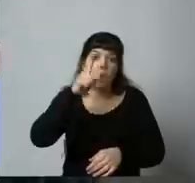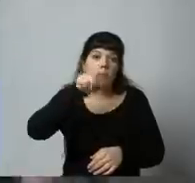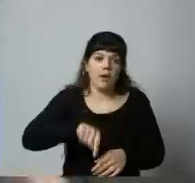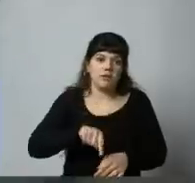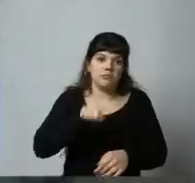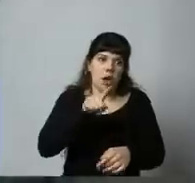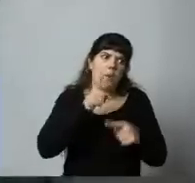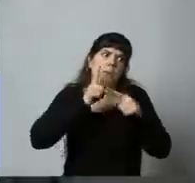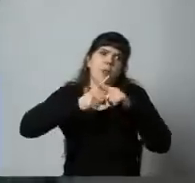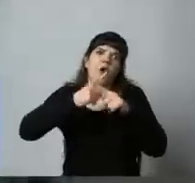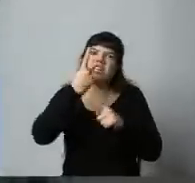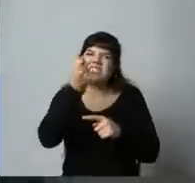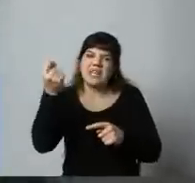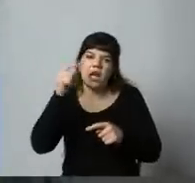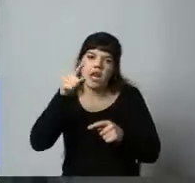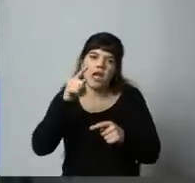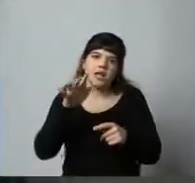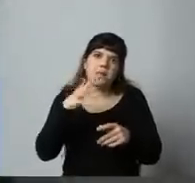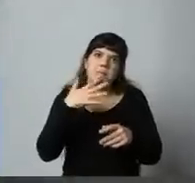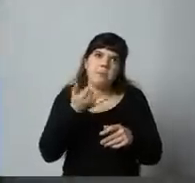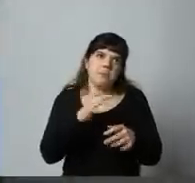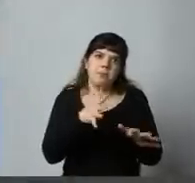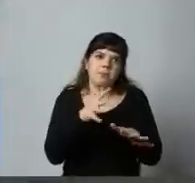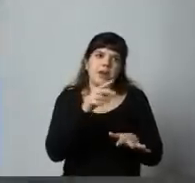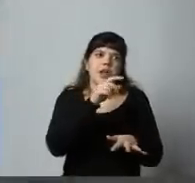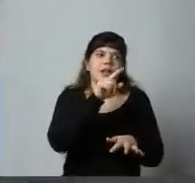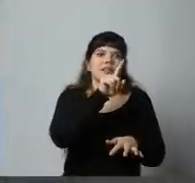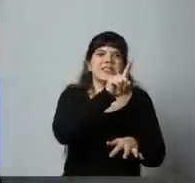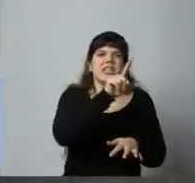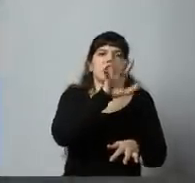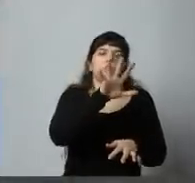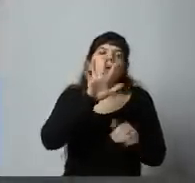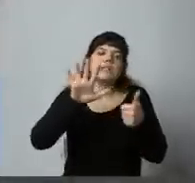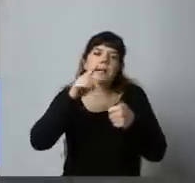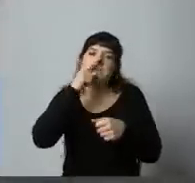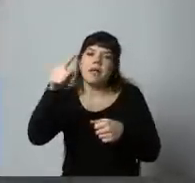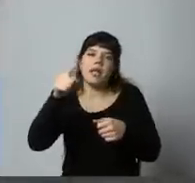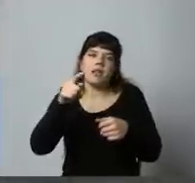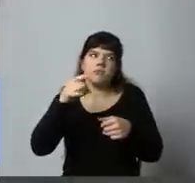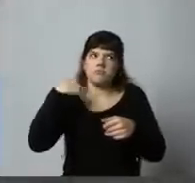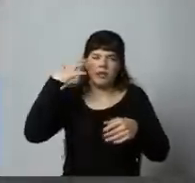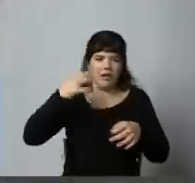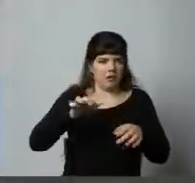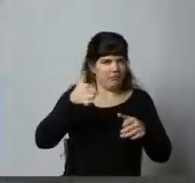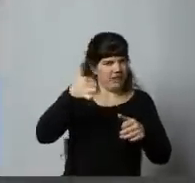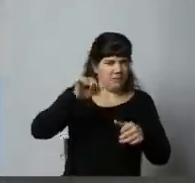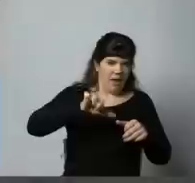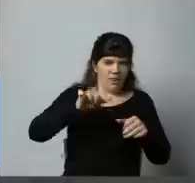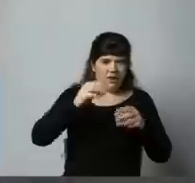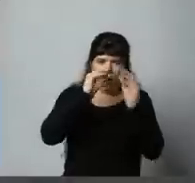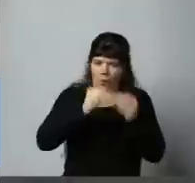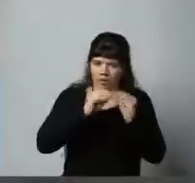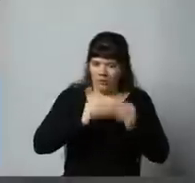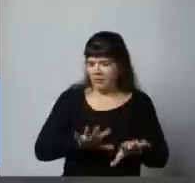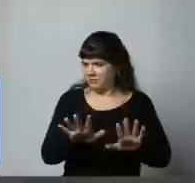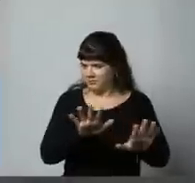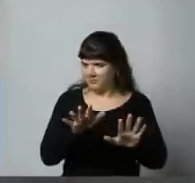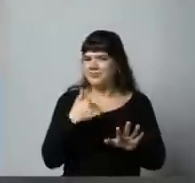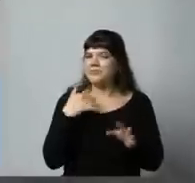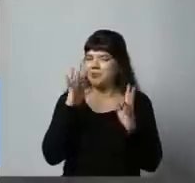100 o por 200 y son los 56,000 o 112,000 pes y la cuenta me están saliendo bien